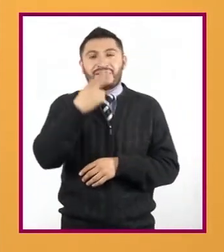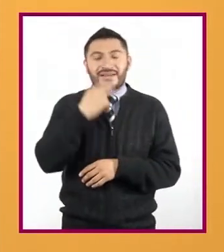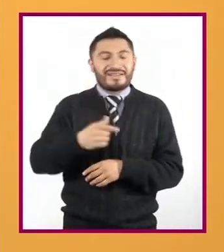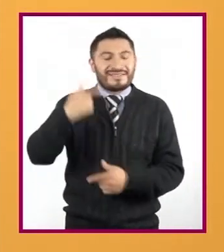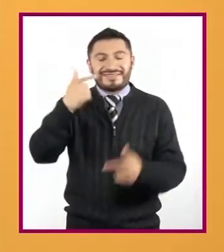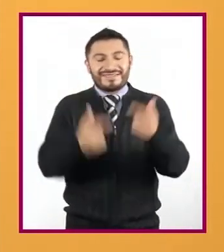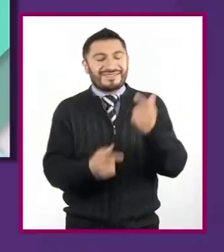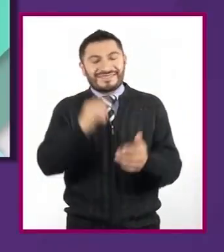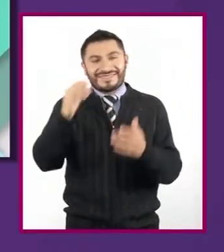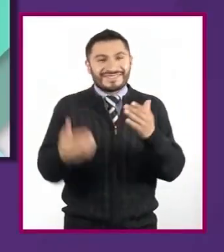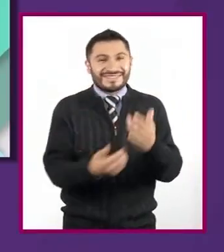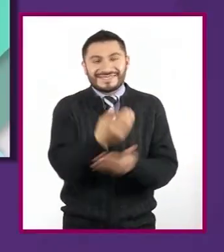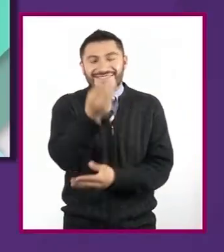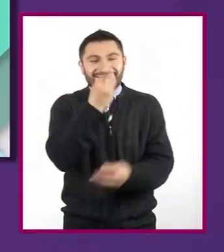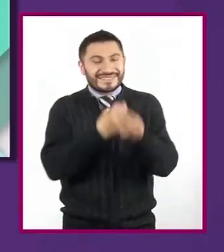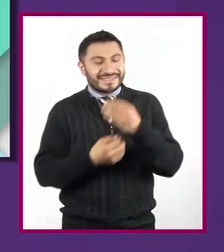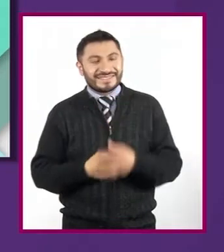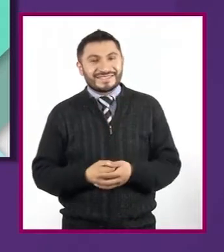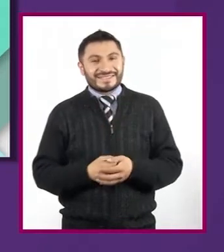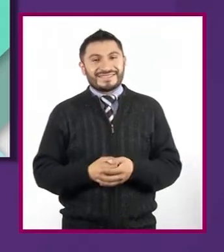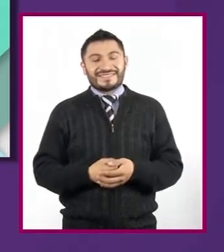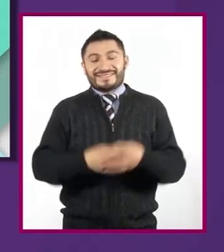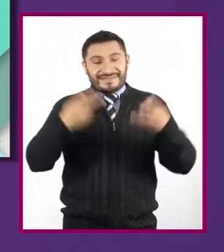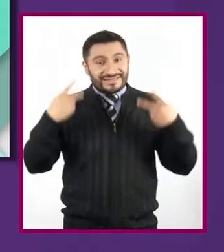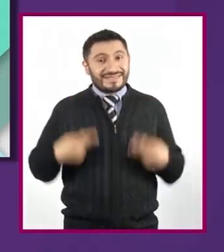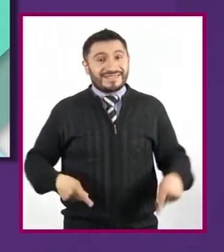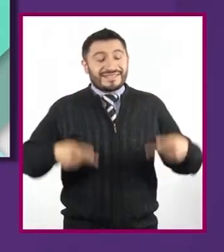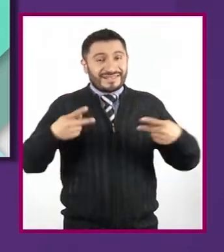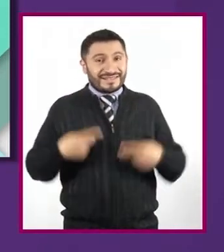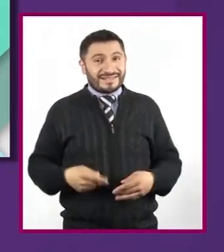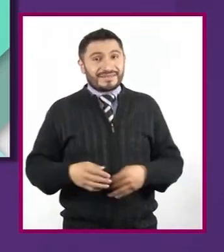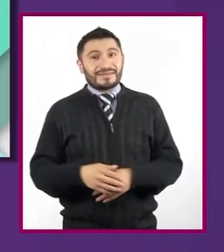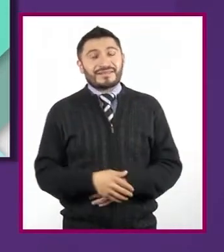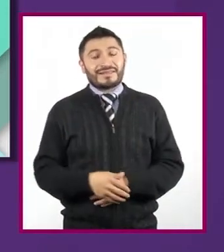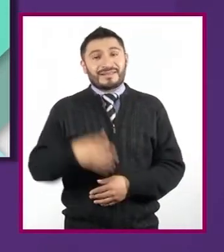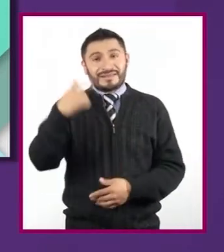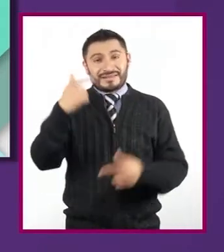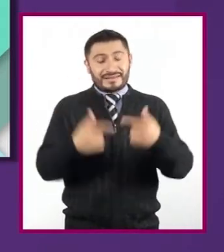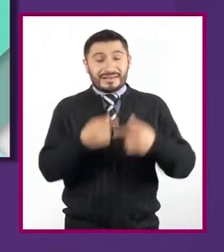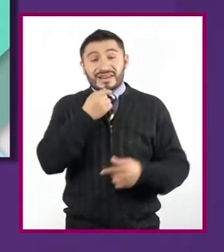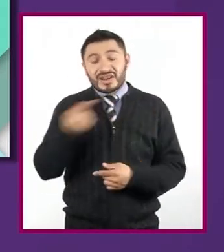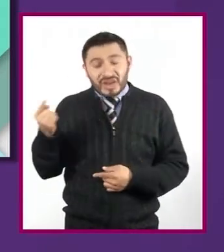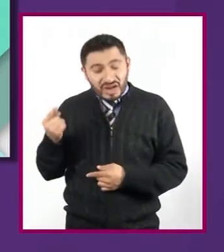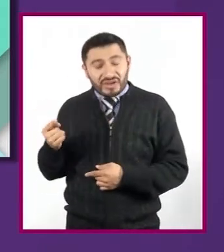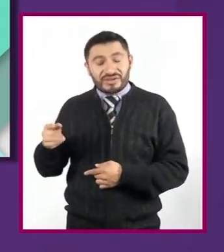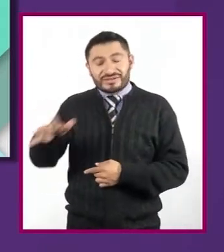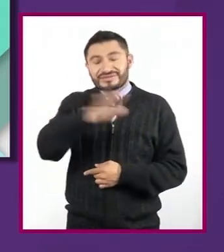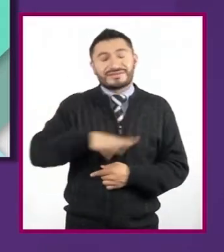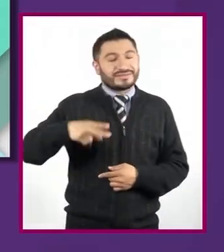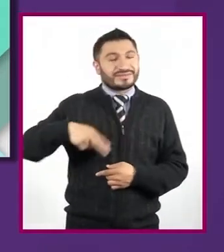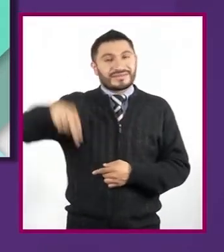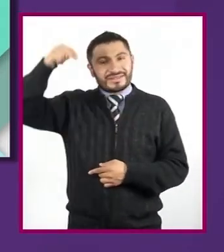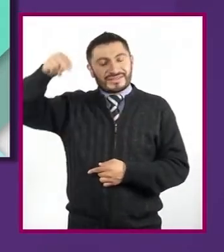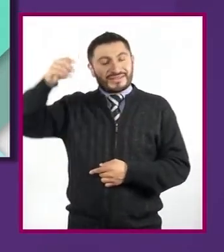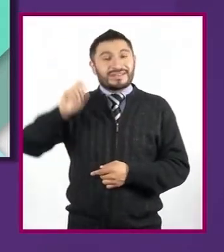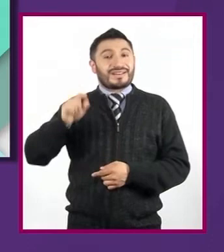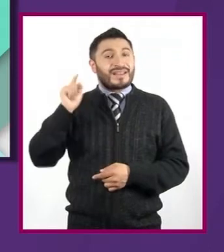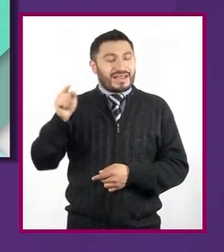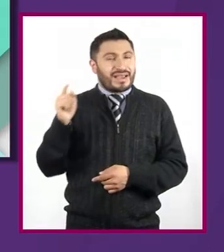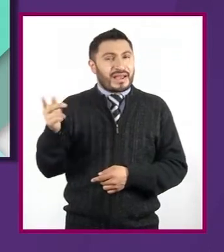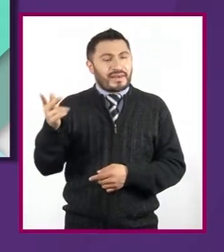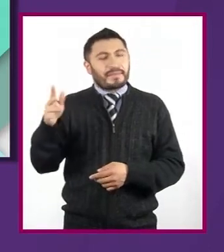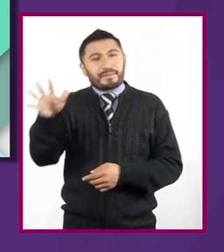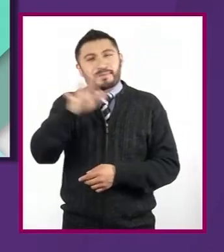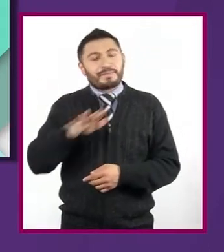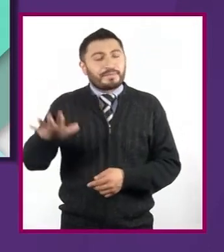el desayuno. La población son los niños de la región norte. La población en estudio son